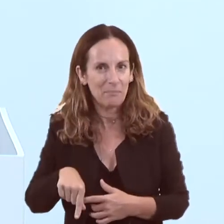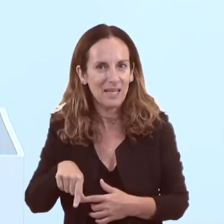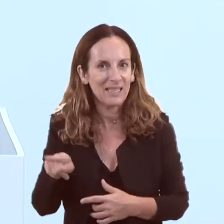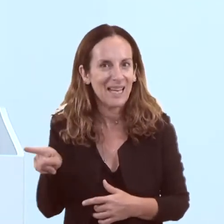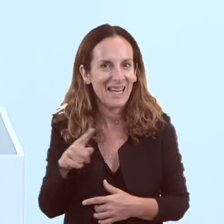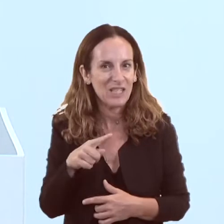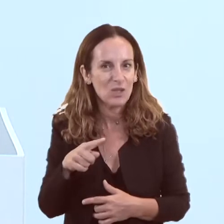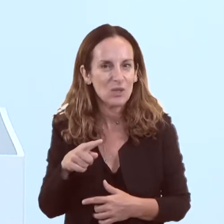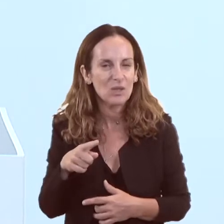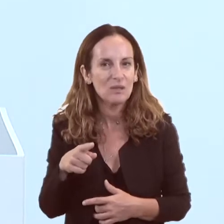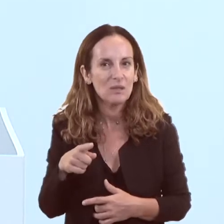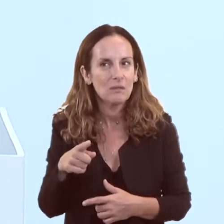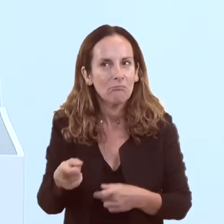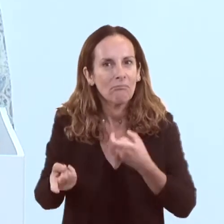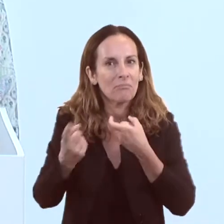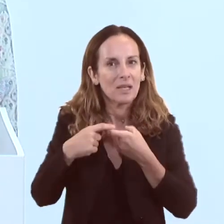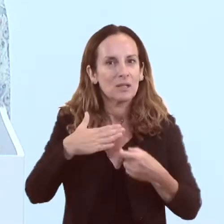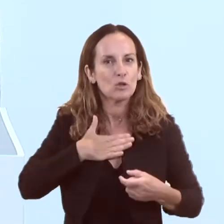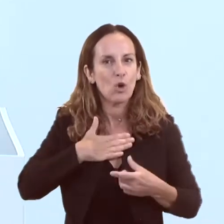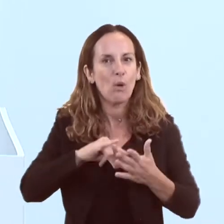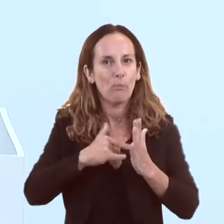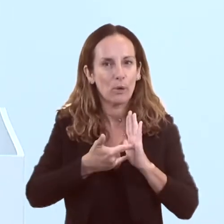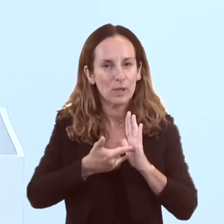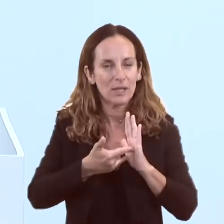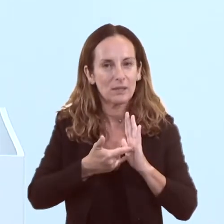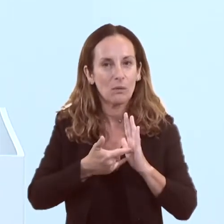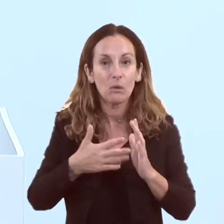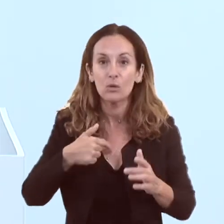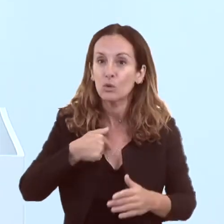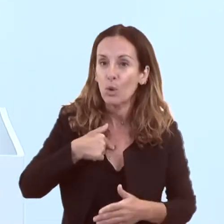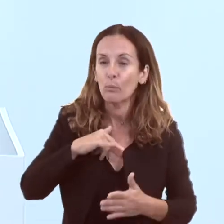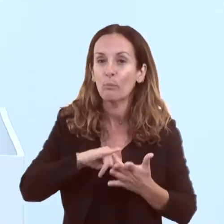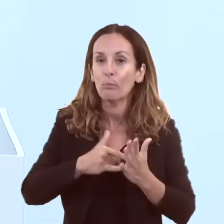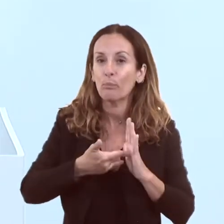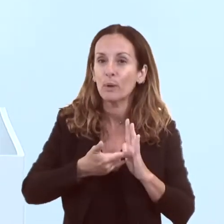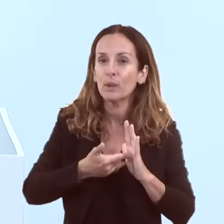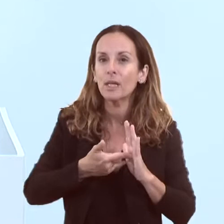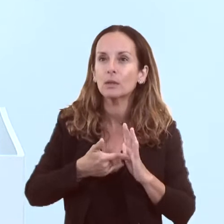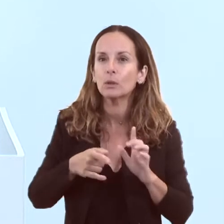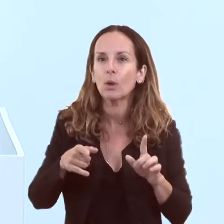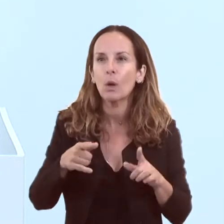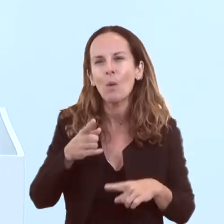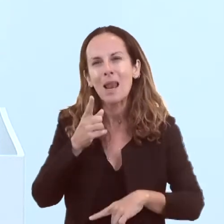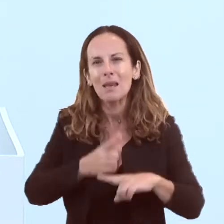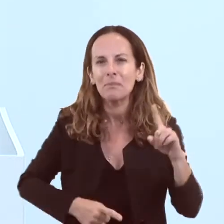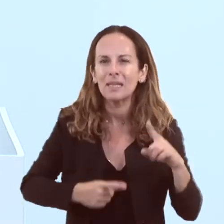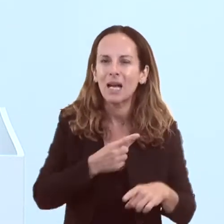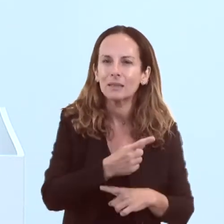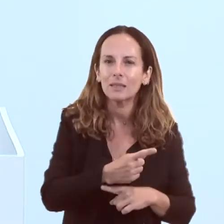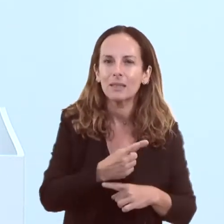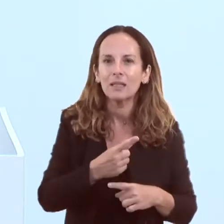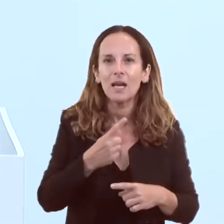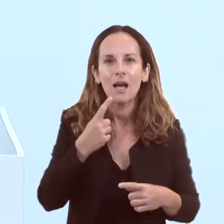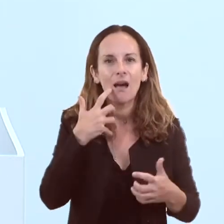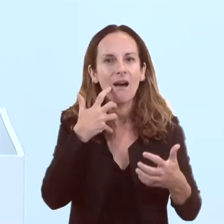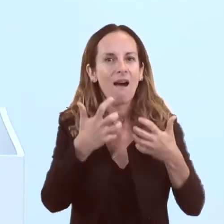complicidad con un proyecto como el mío que está a medio camino del Arte Popular y del arte